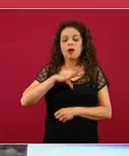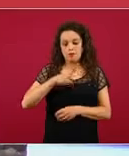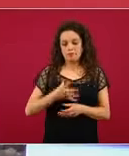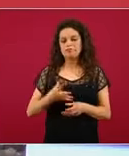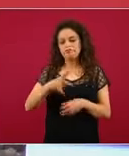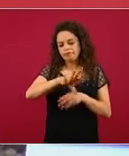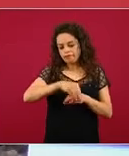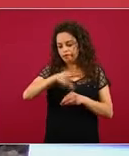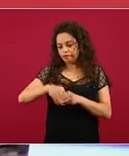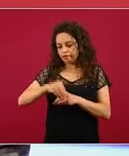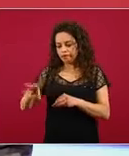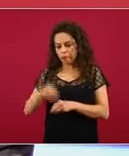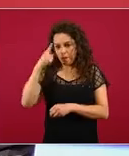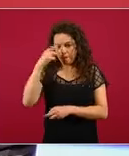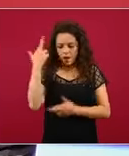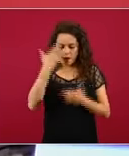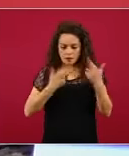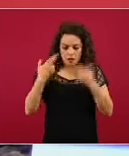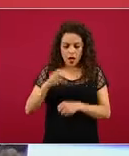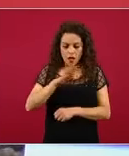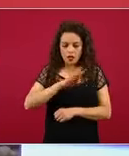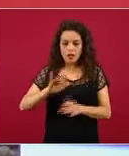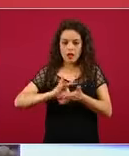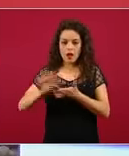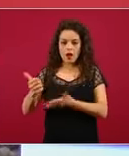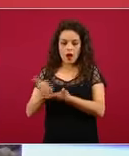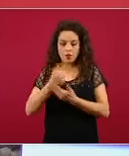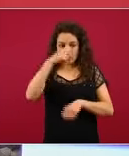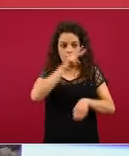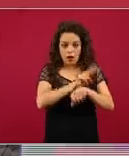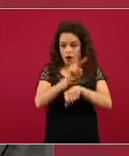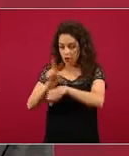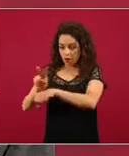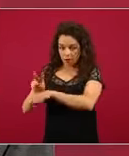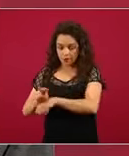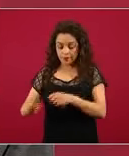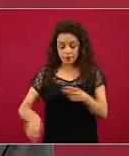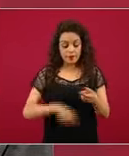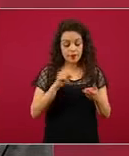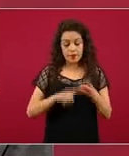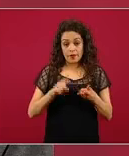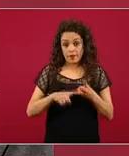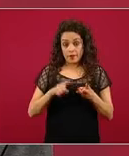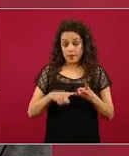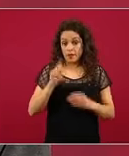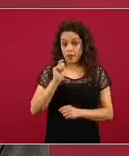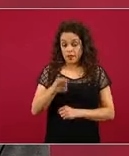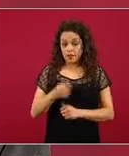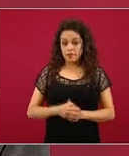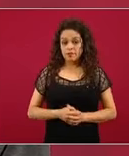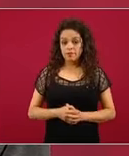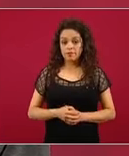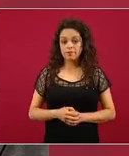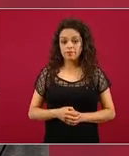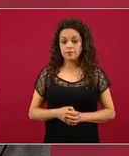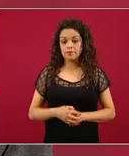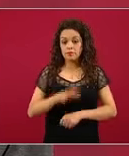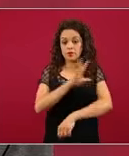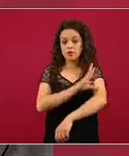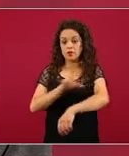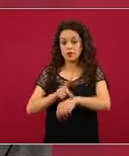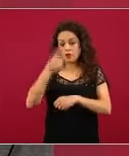inteligencia, de análisis, que nos permiten monitorear. Un tercer componente es la Protección Civil, la Coordinación General